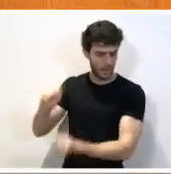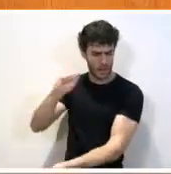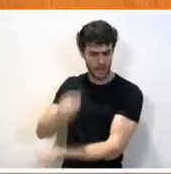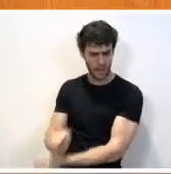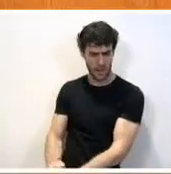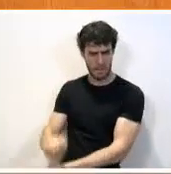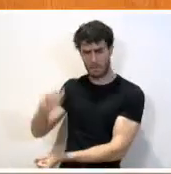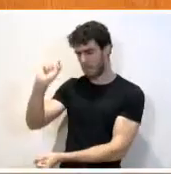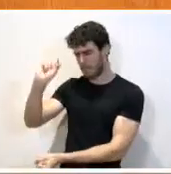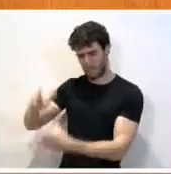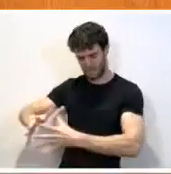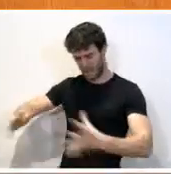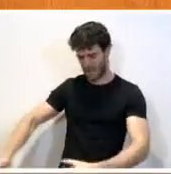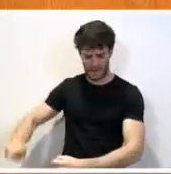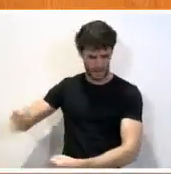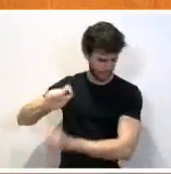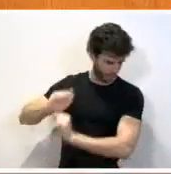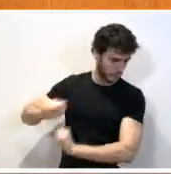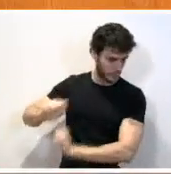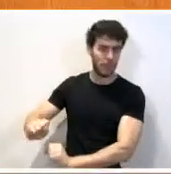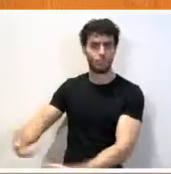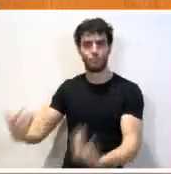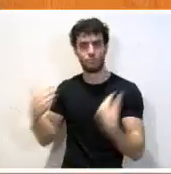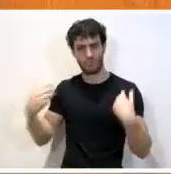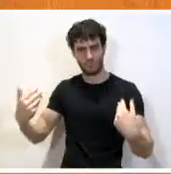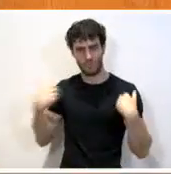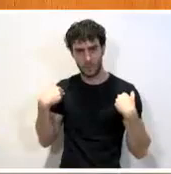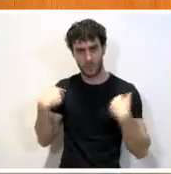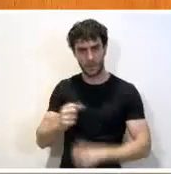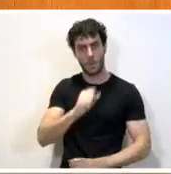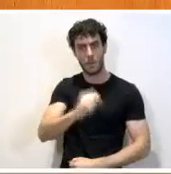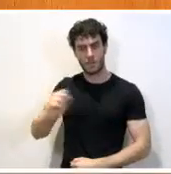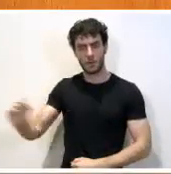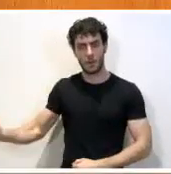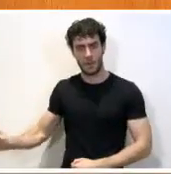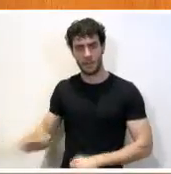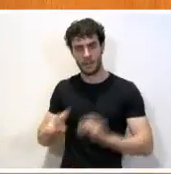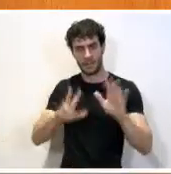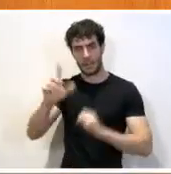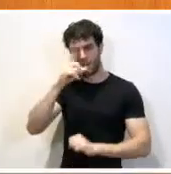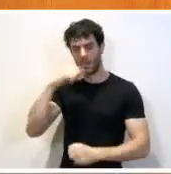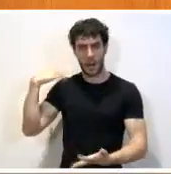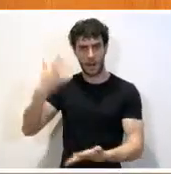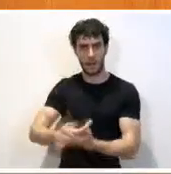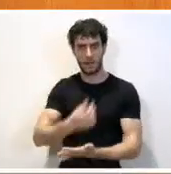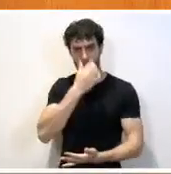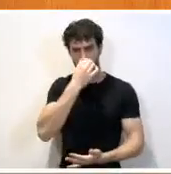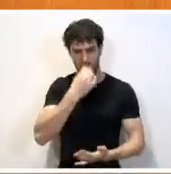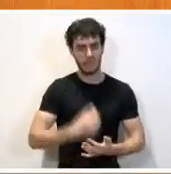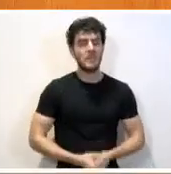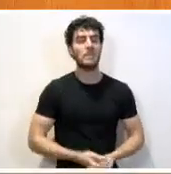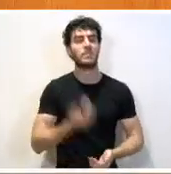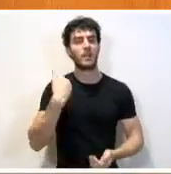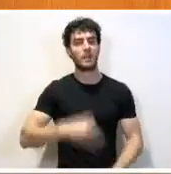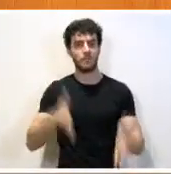cielo abierto del mundo y que vienen sufriendo un genocidio en estos momentos. Y ya me